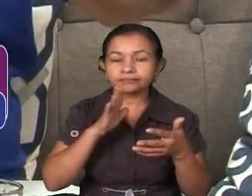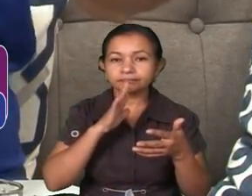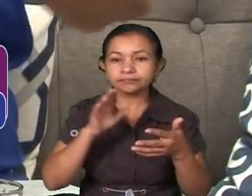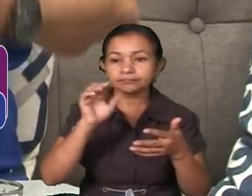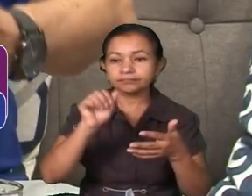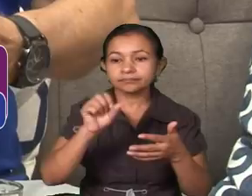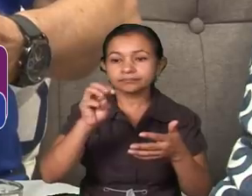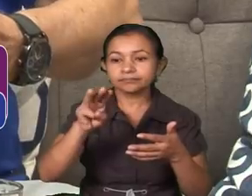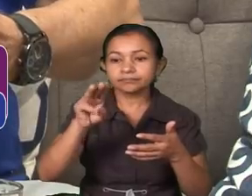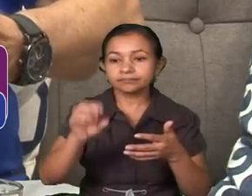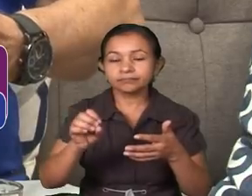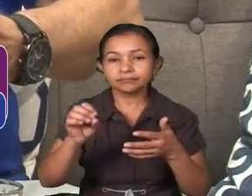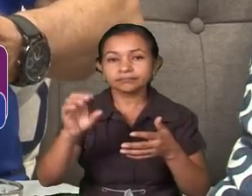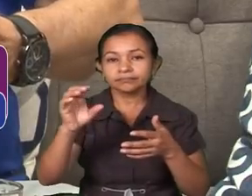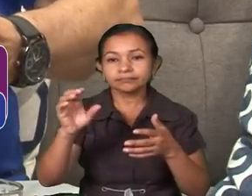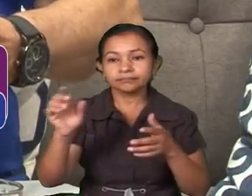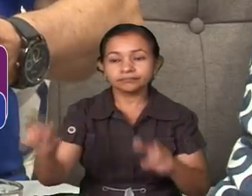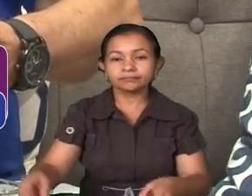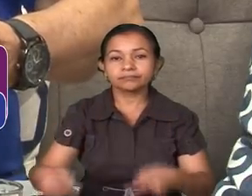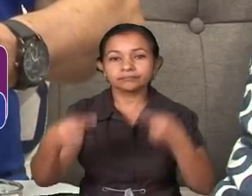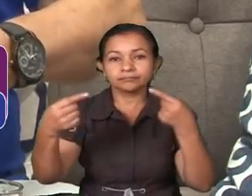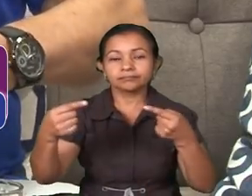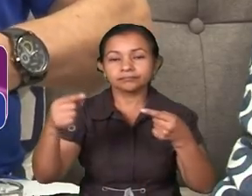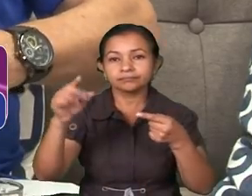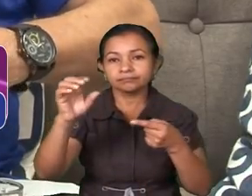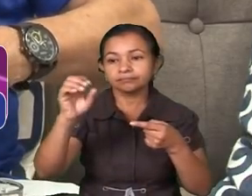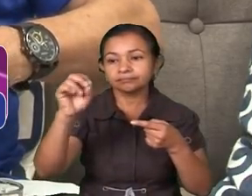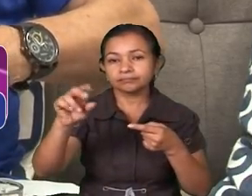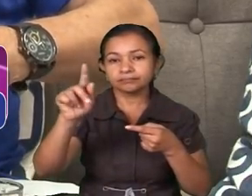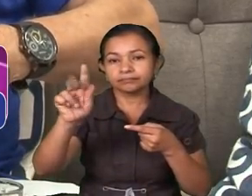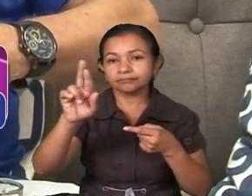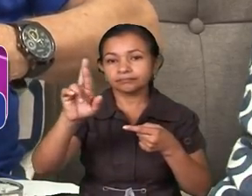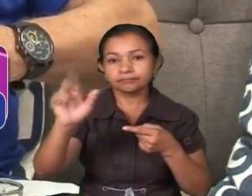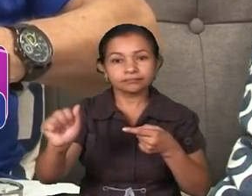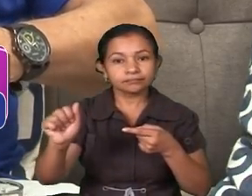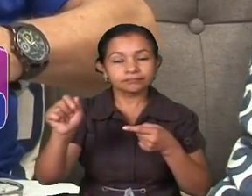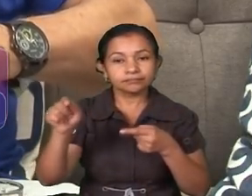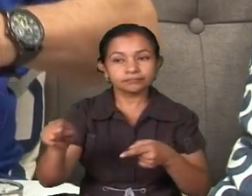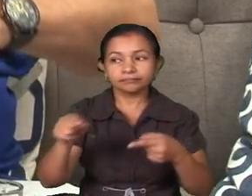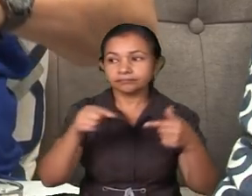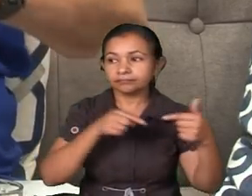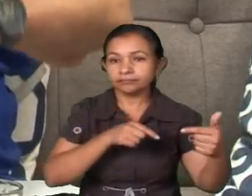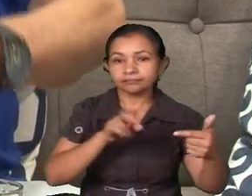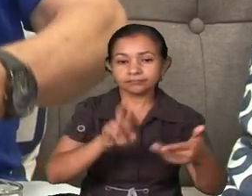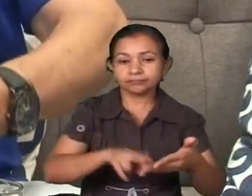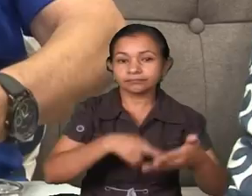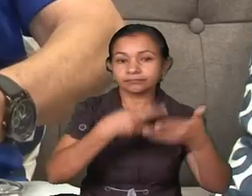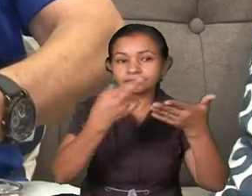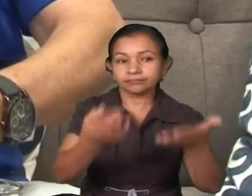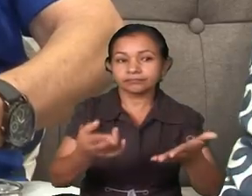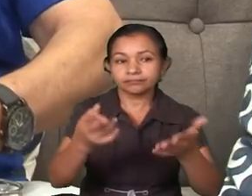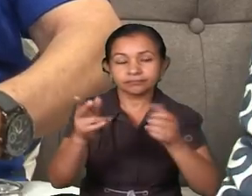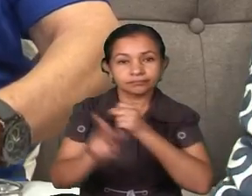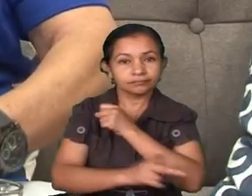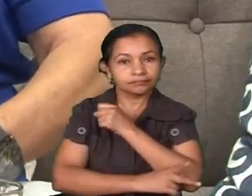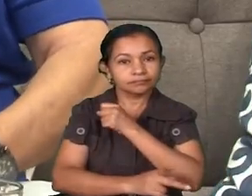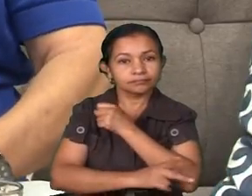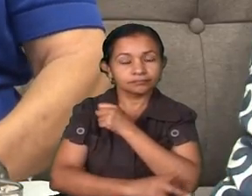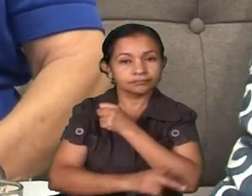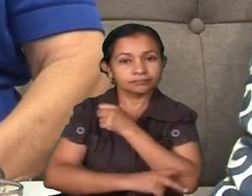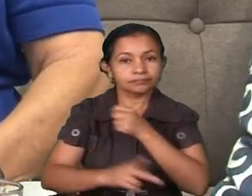los contras. Donde el amo de esto regala patria.